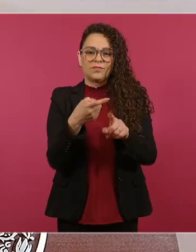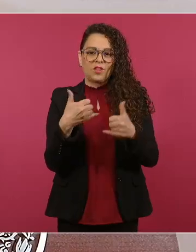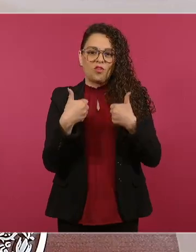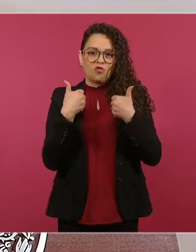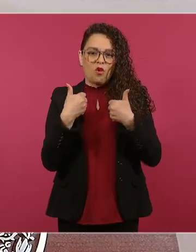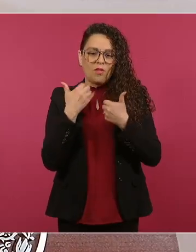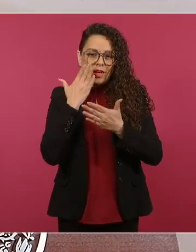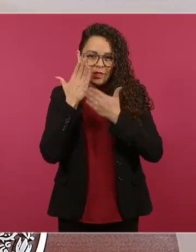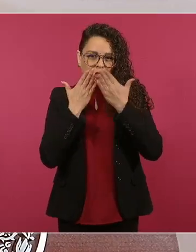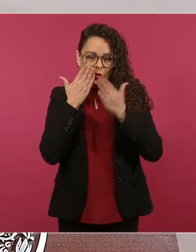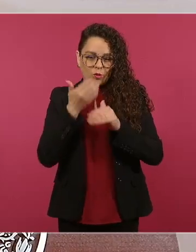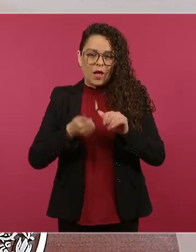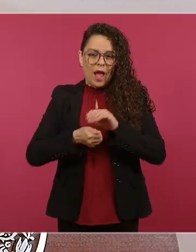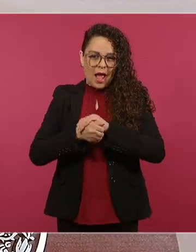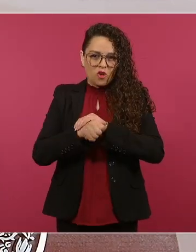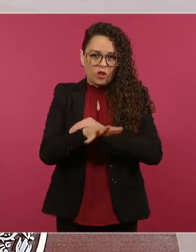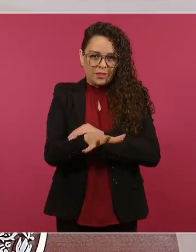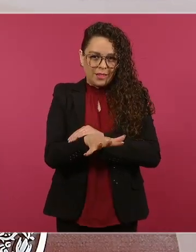porque ahí